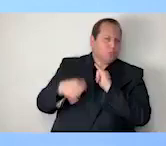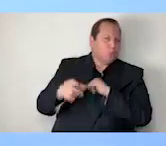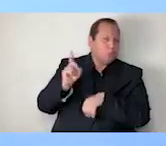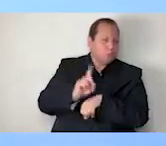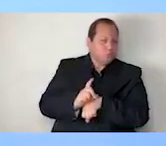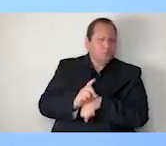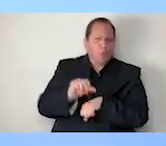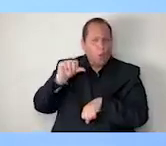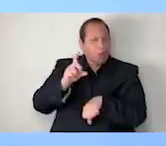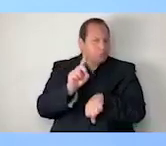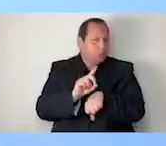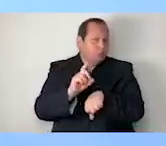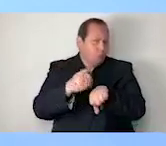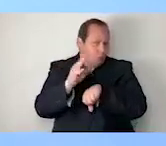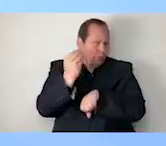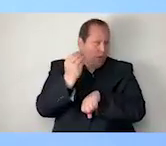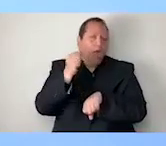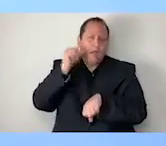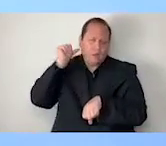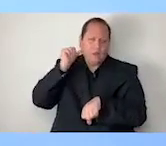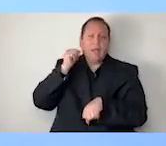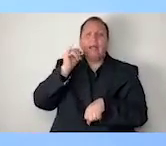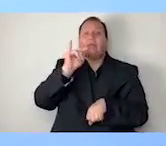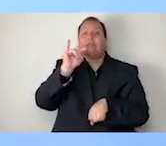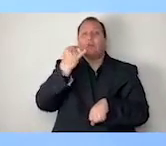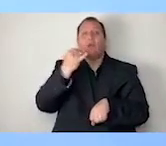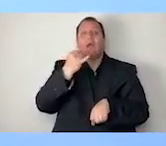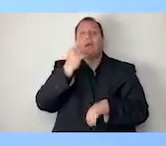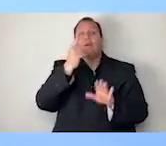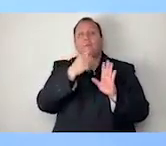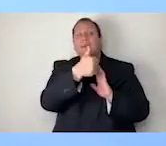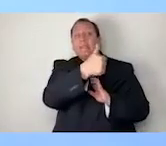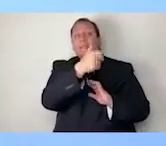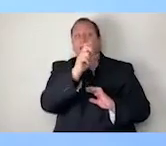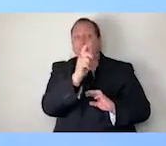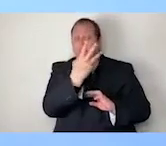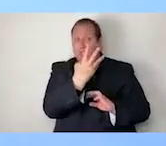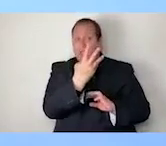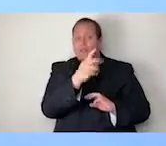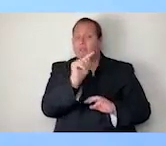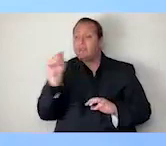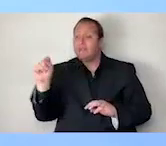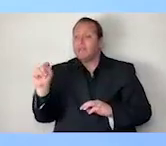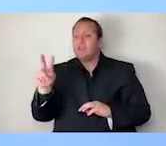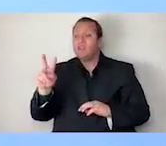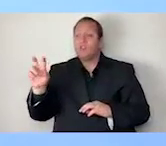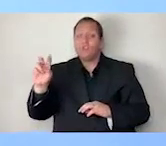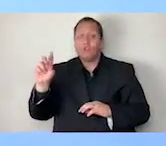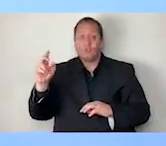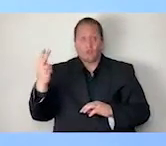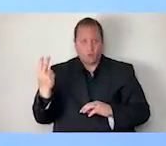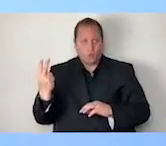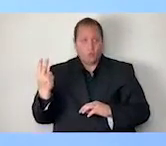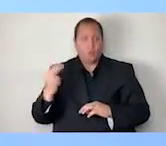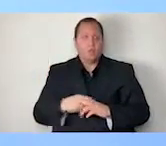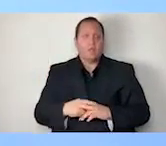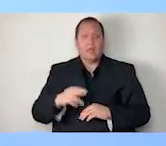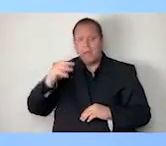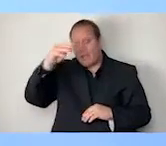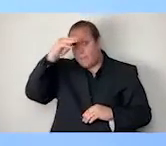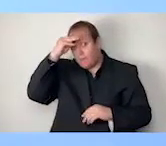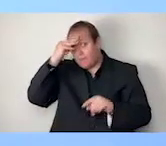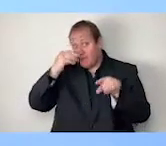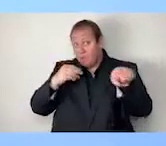hoy el día 9 en tijuana mil 634 en tecate 232